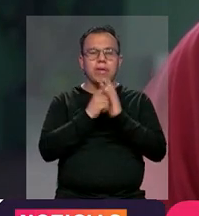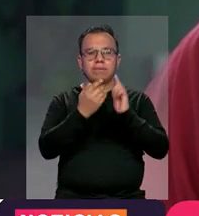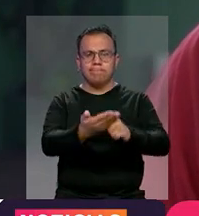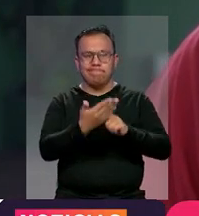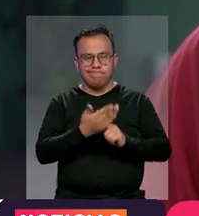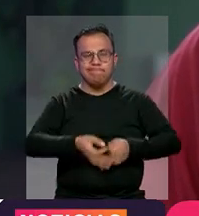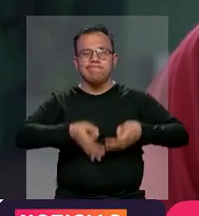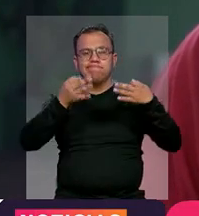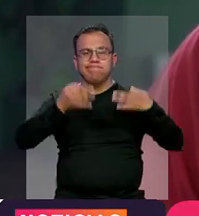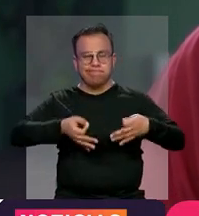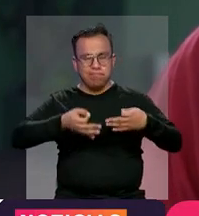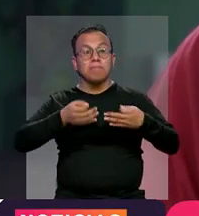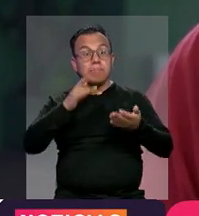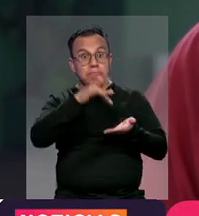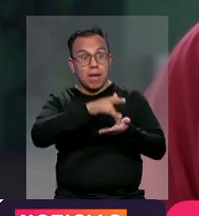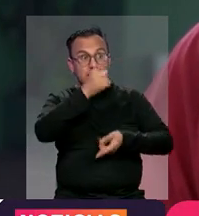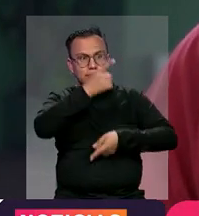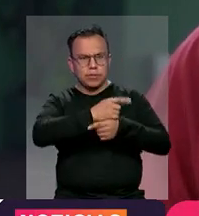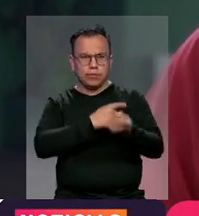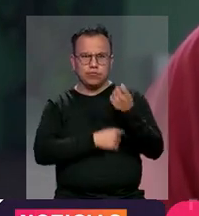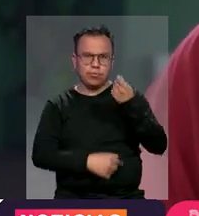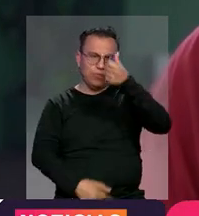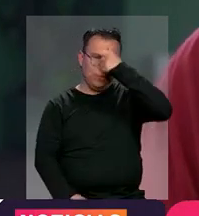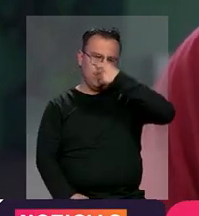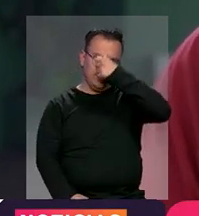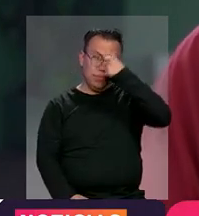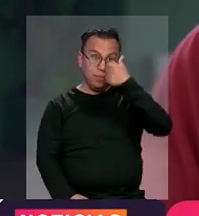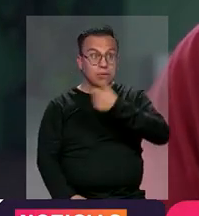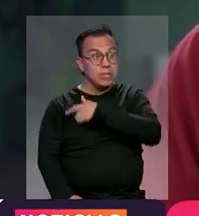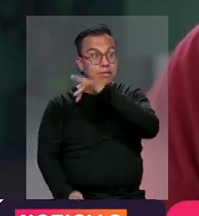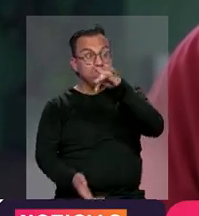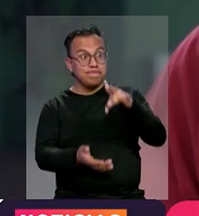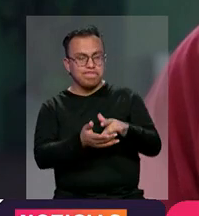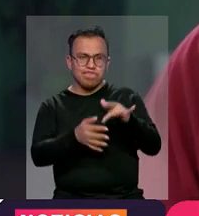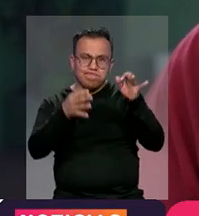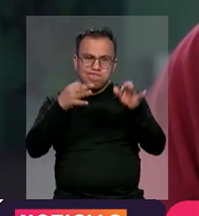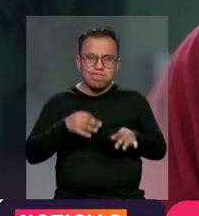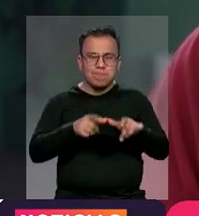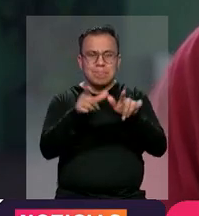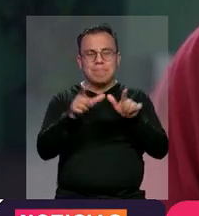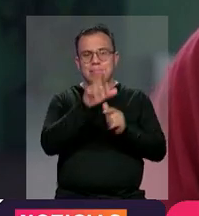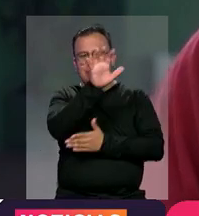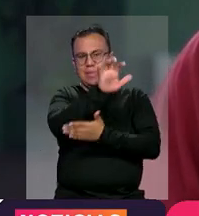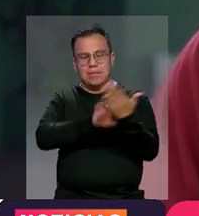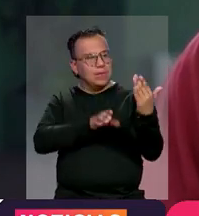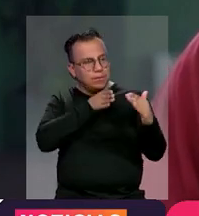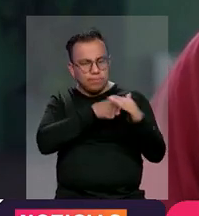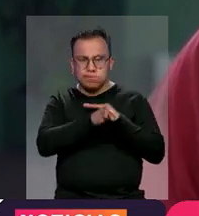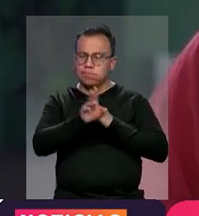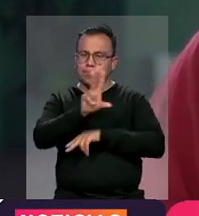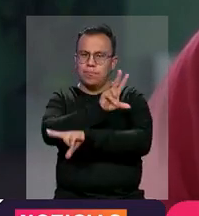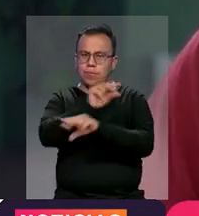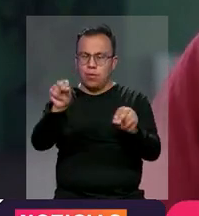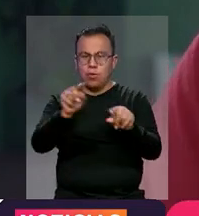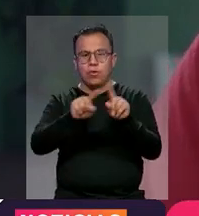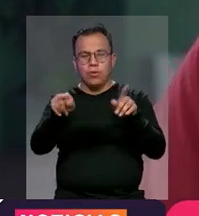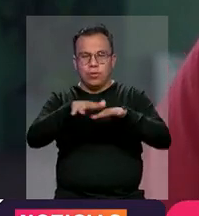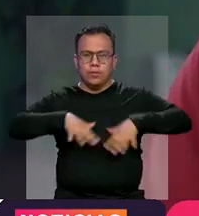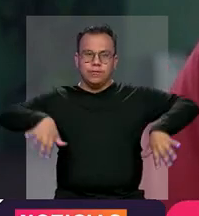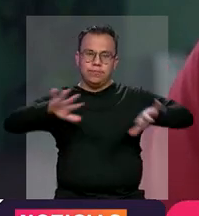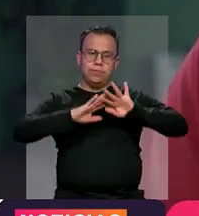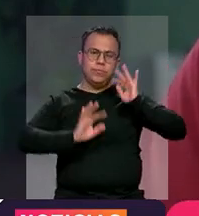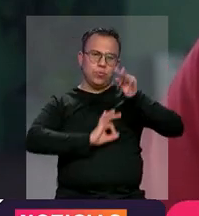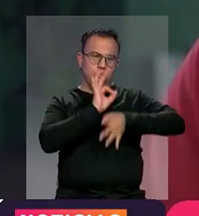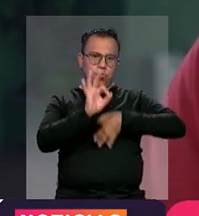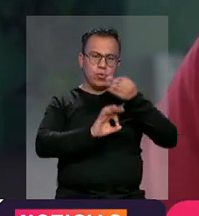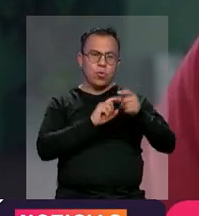y corroborar de manera precisa el pasado domingo, cuando pudimos interceptar e impedir el acceso directo a nuestra zona de